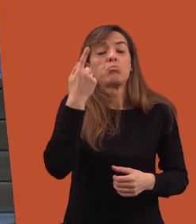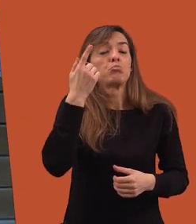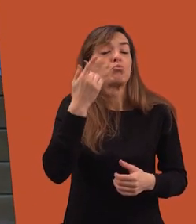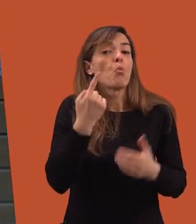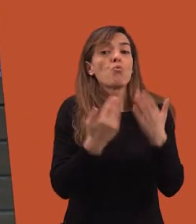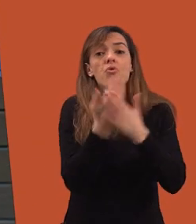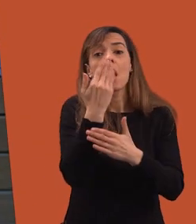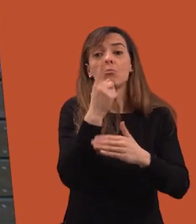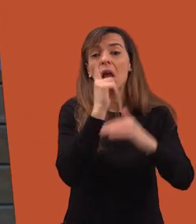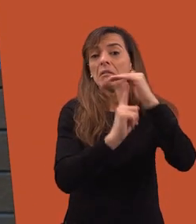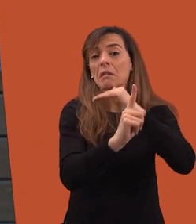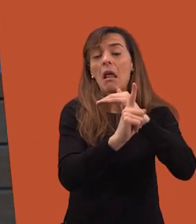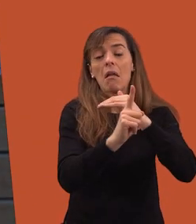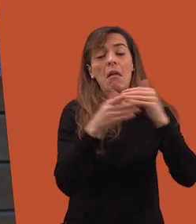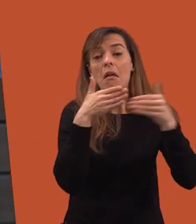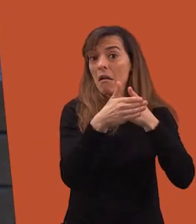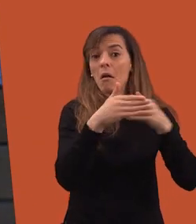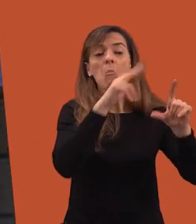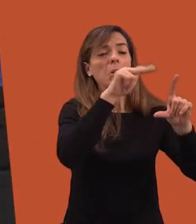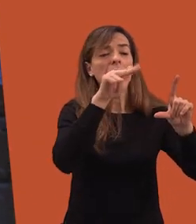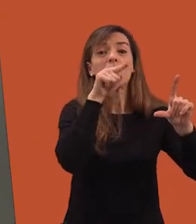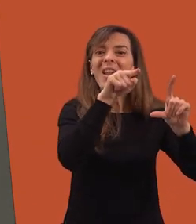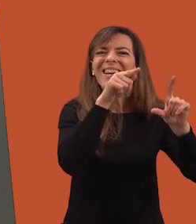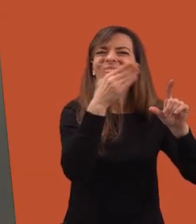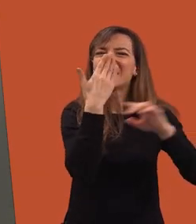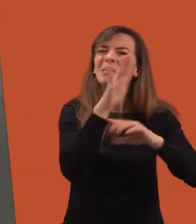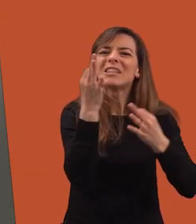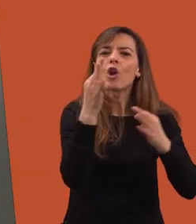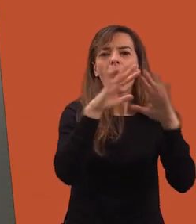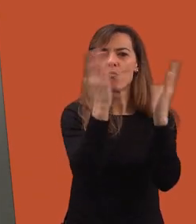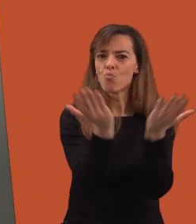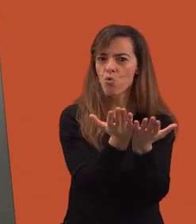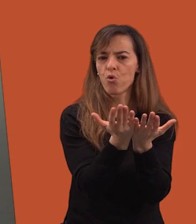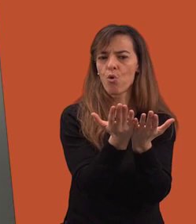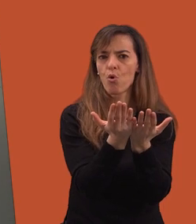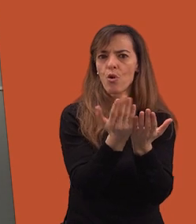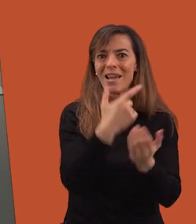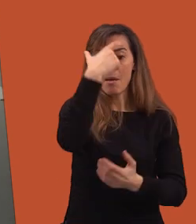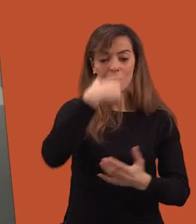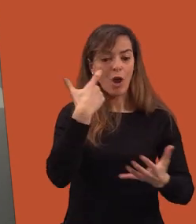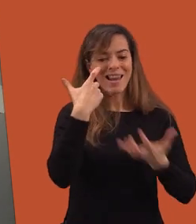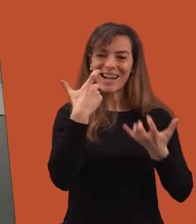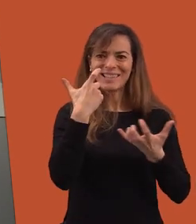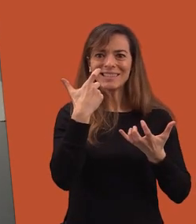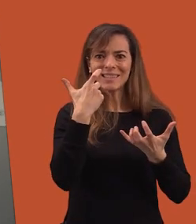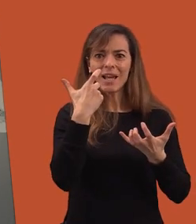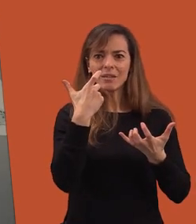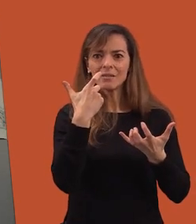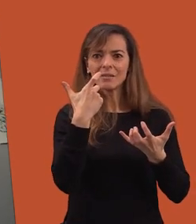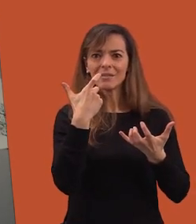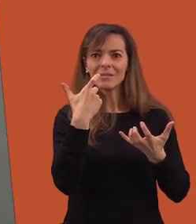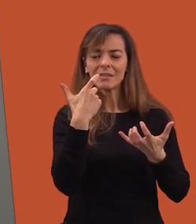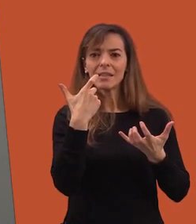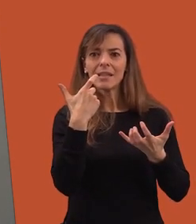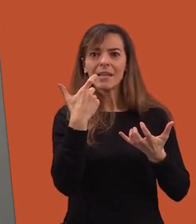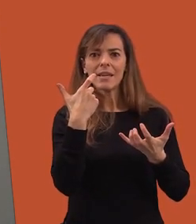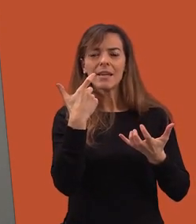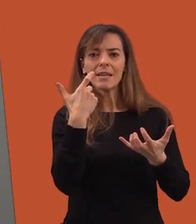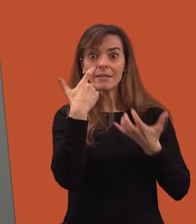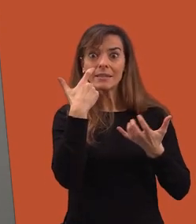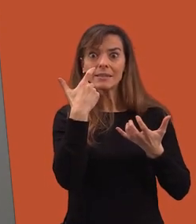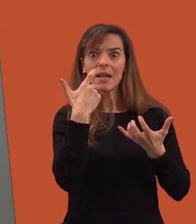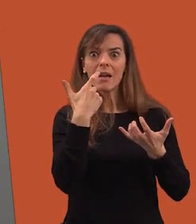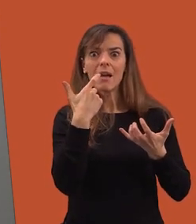puedo pintar momento dado la entrada a una cueva pero estoy representando el mundo y lo que también intenta descubrir el artista